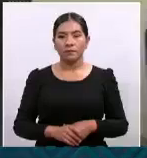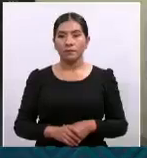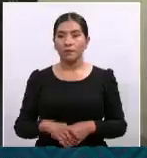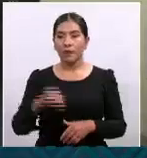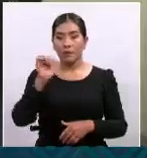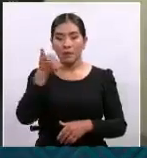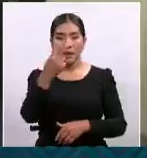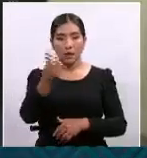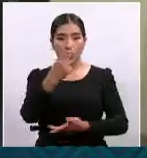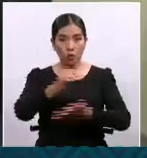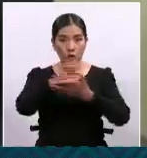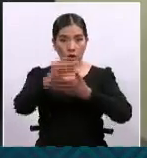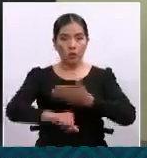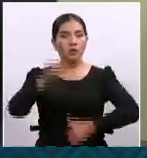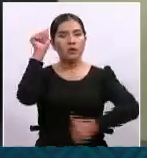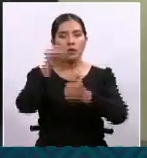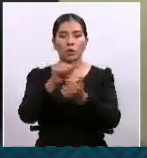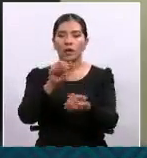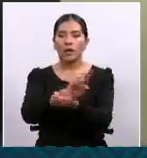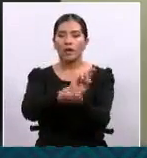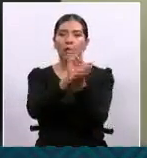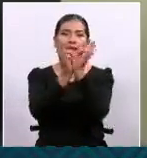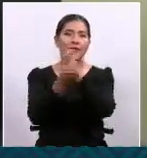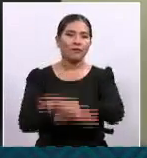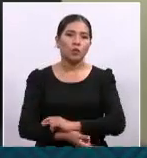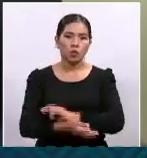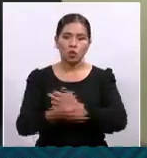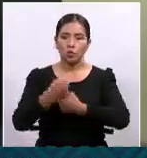en la localidad de Ucureña, en Cochabamba.